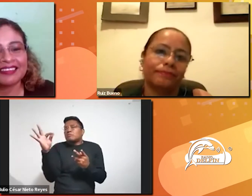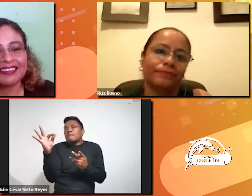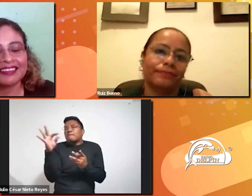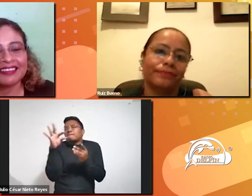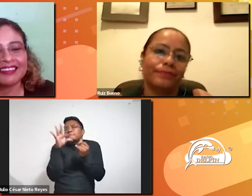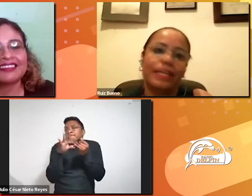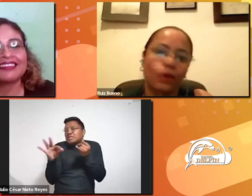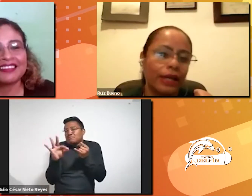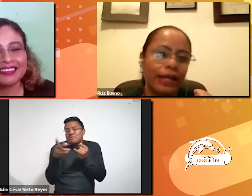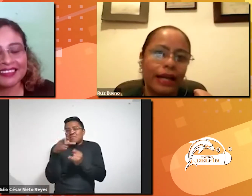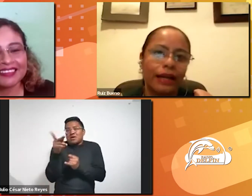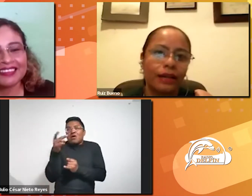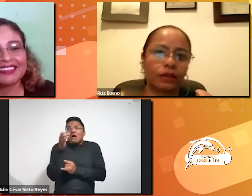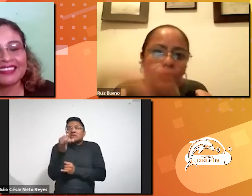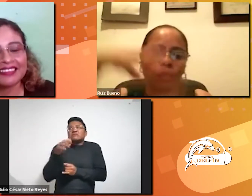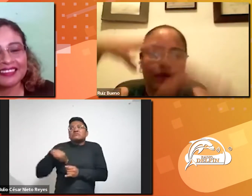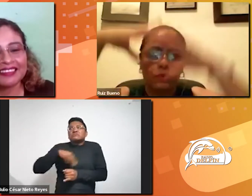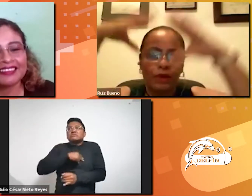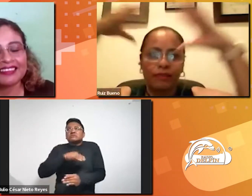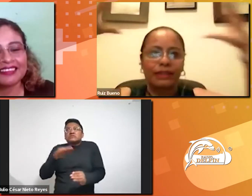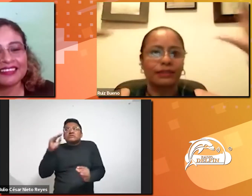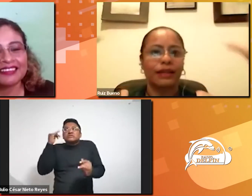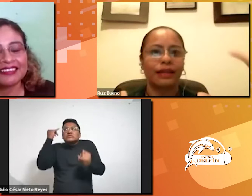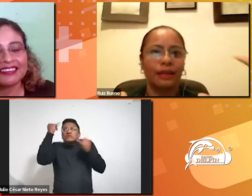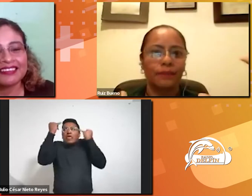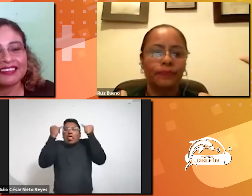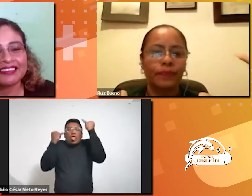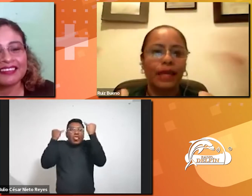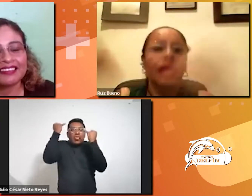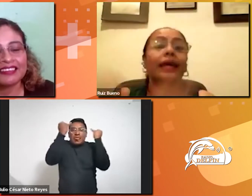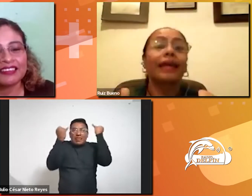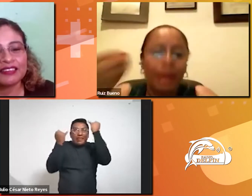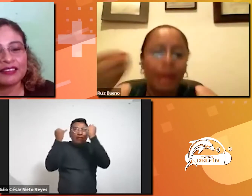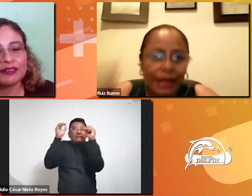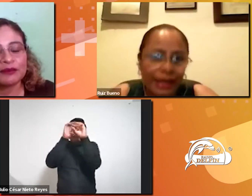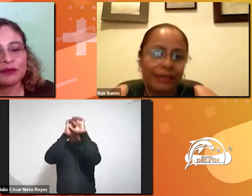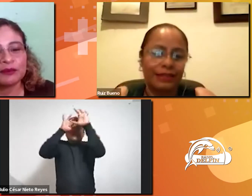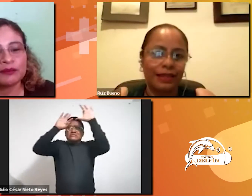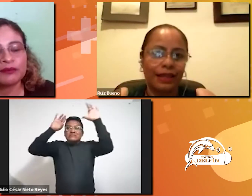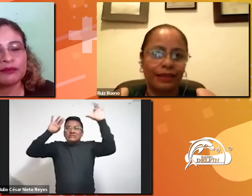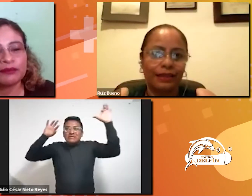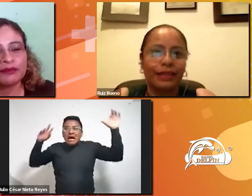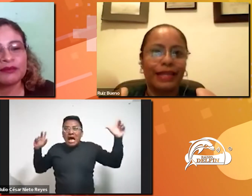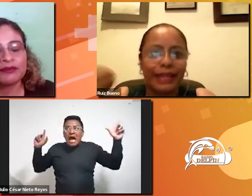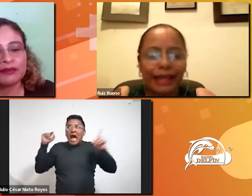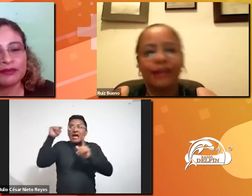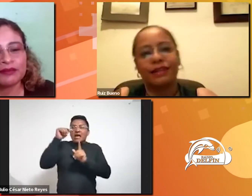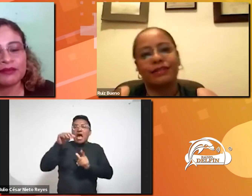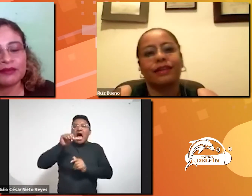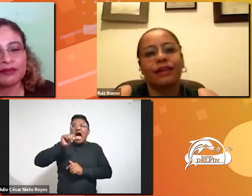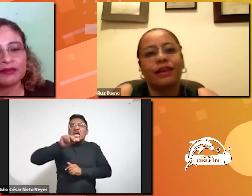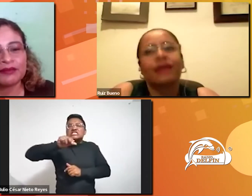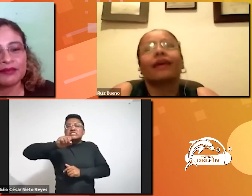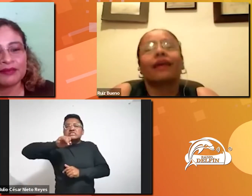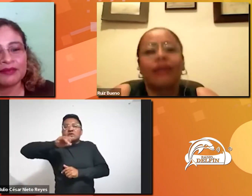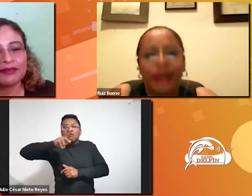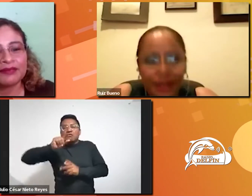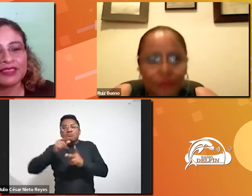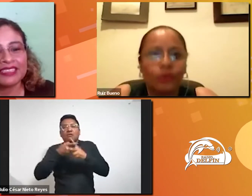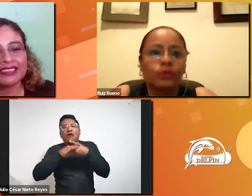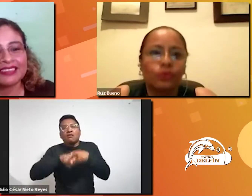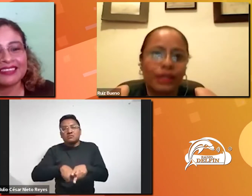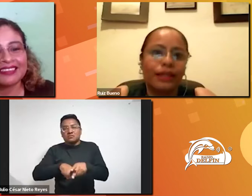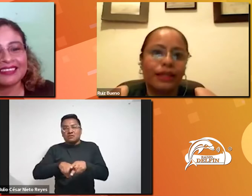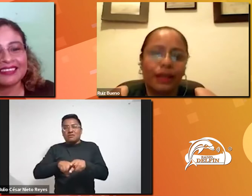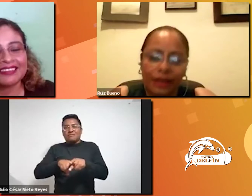fantasía. Y yo generar toda una fantasía aquí que me genera ansiedad. ¿Y qué creen? Que